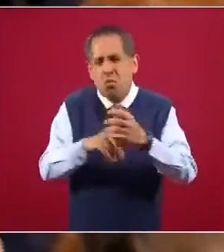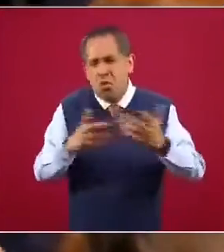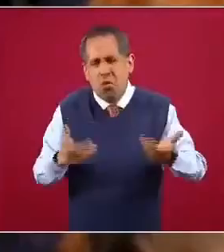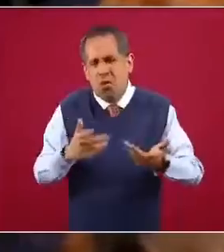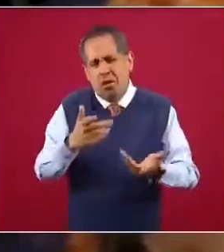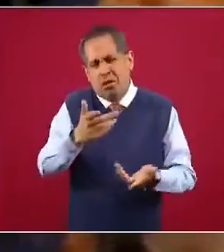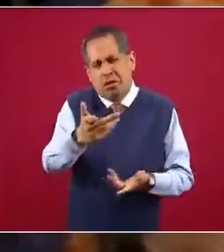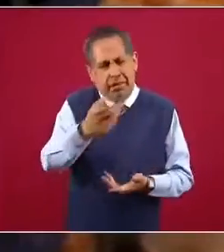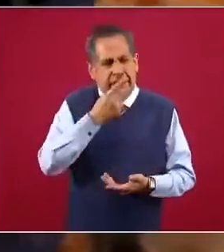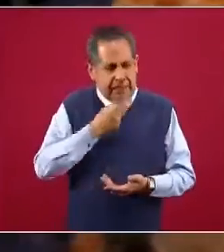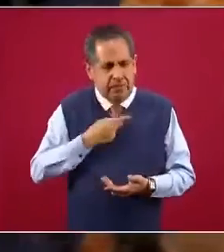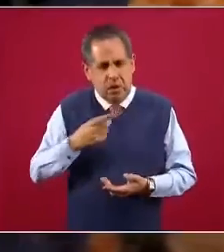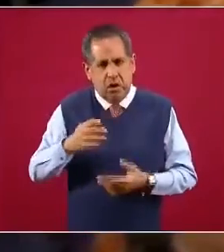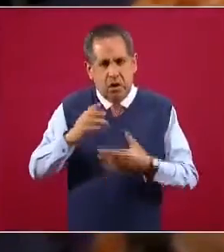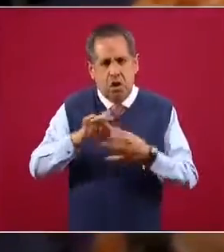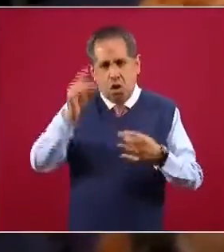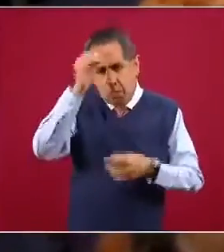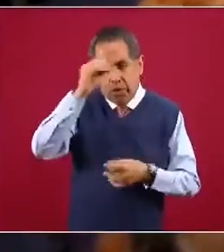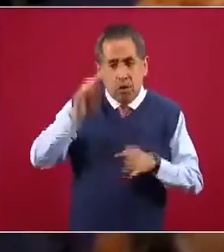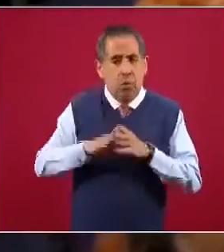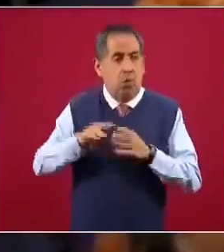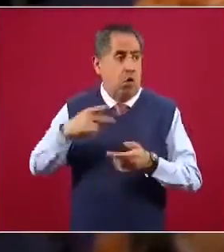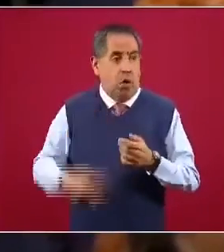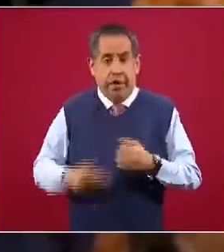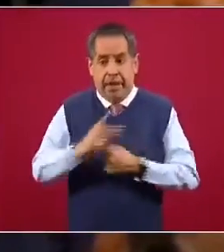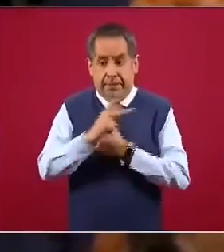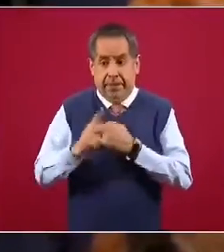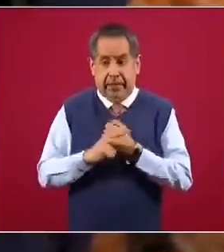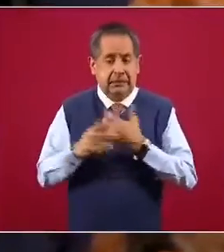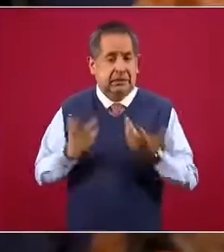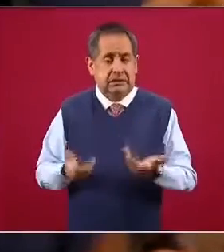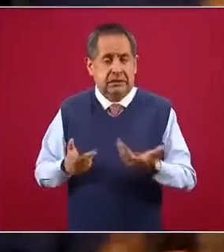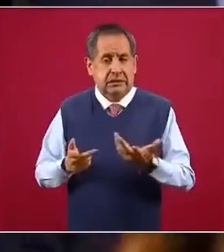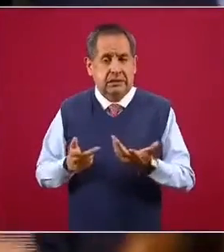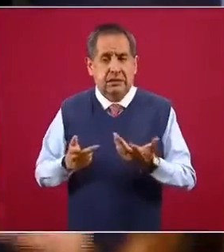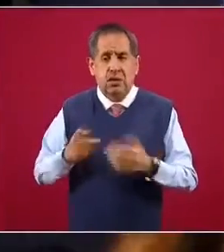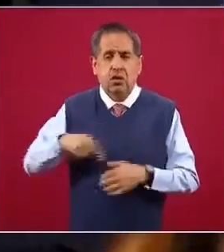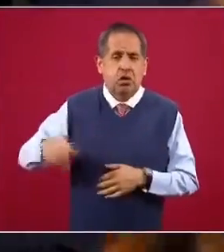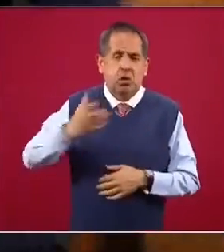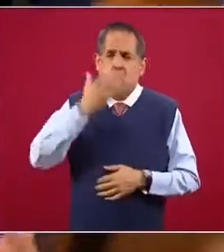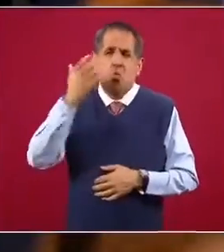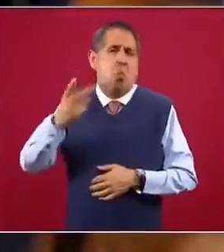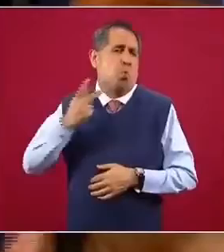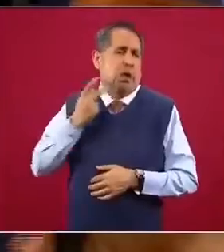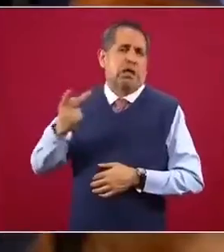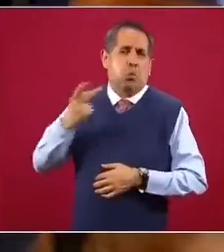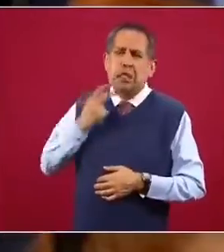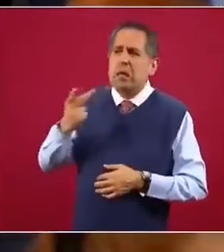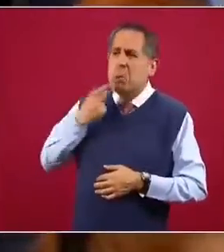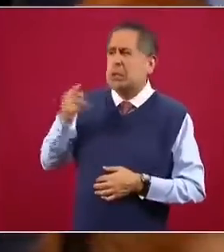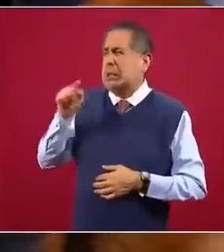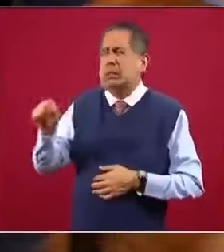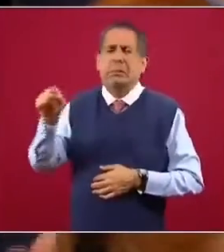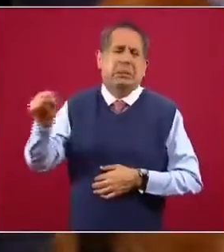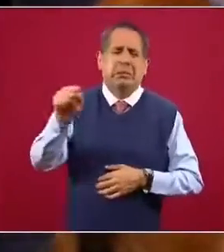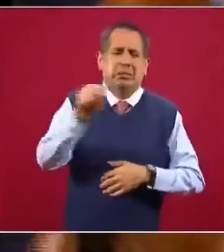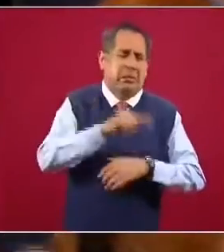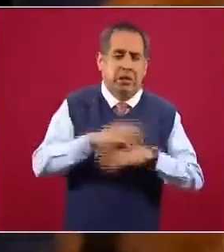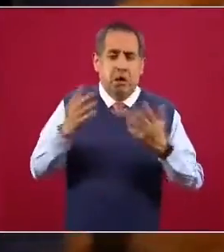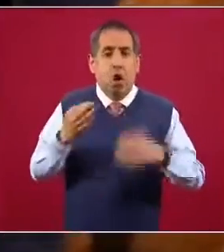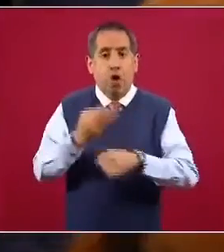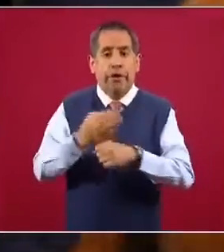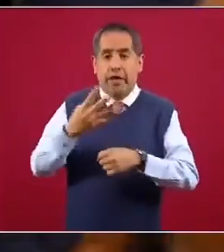si es posible que eso sea, sobre todo en este país en que estamos muy politizados. Estamos hablando ahorita de una